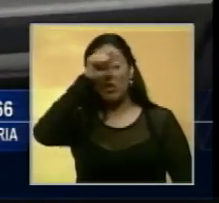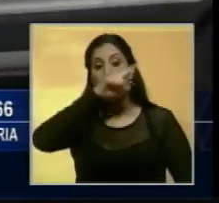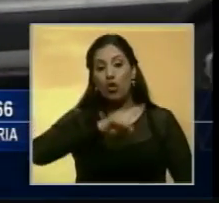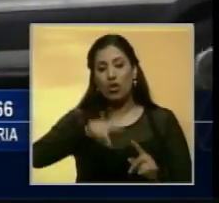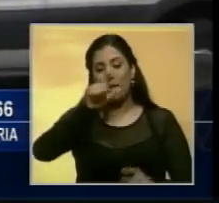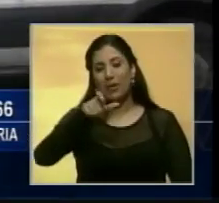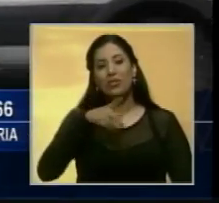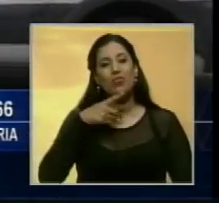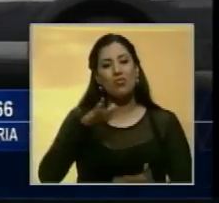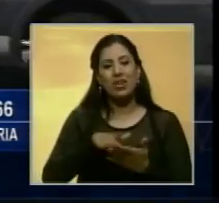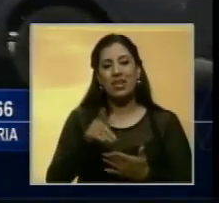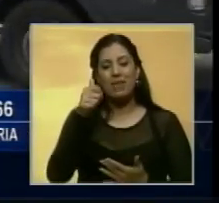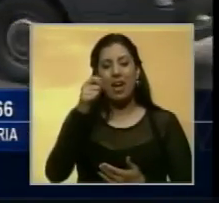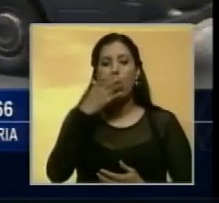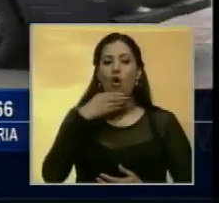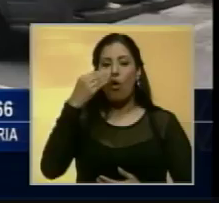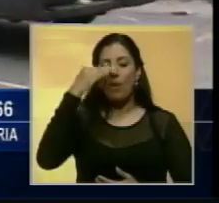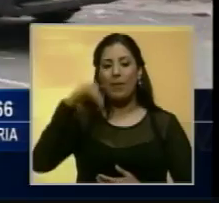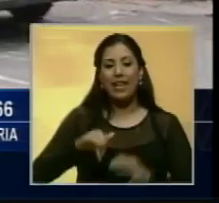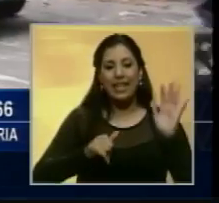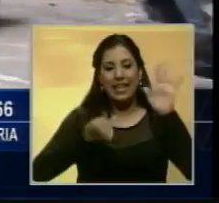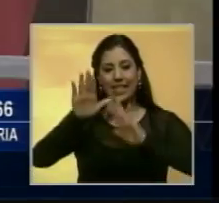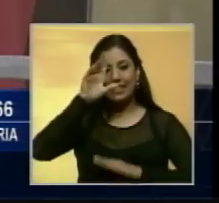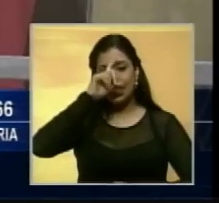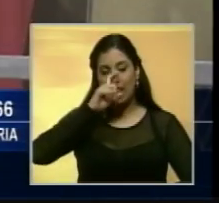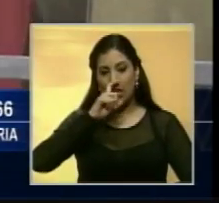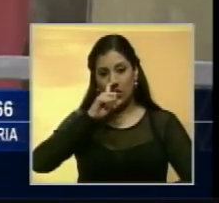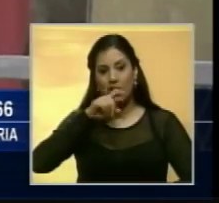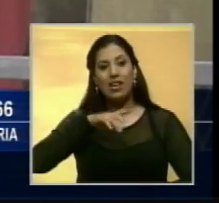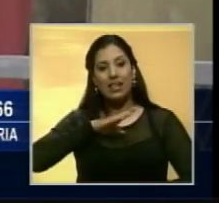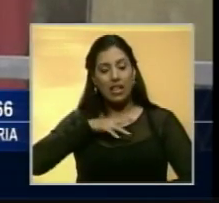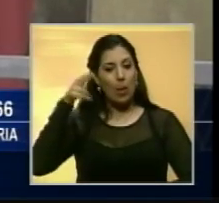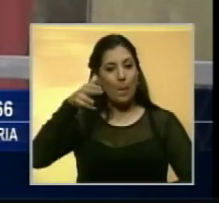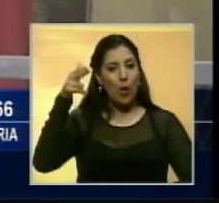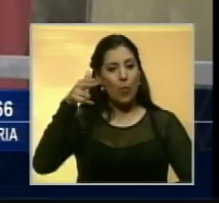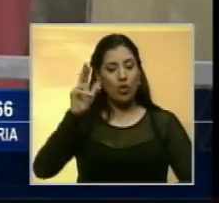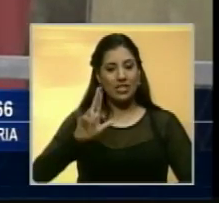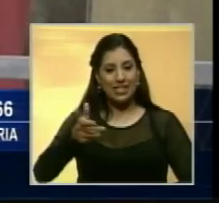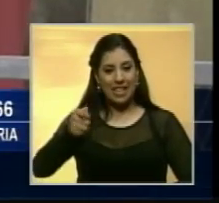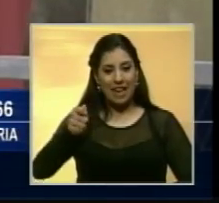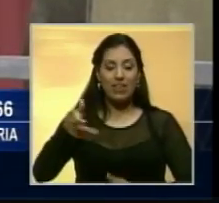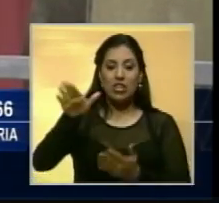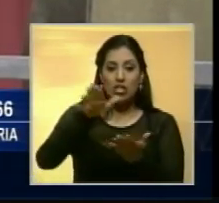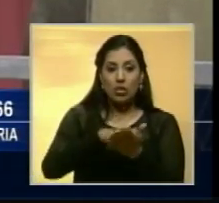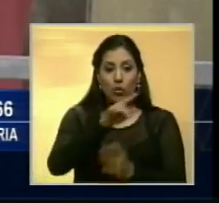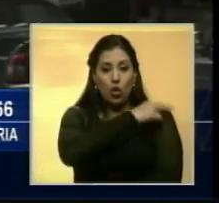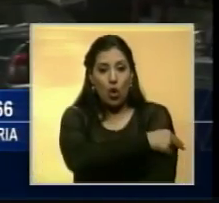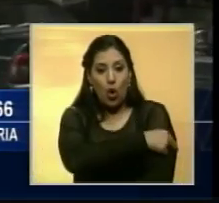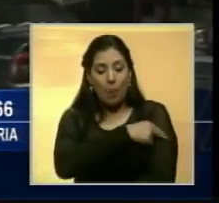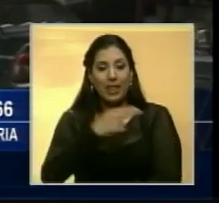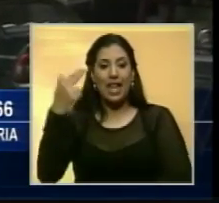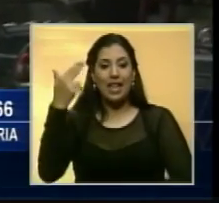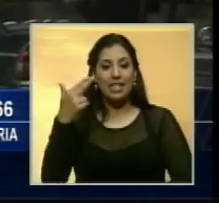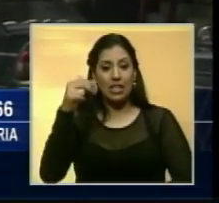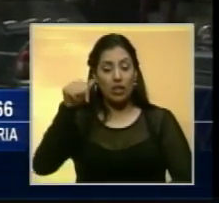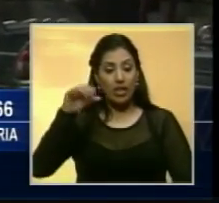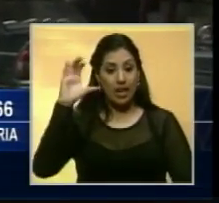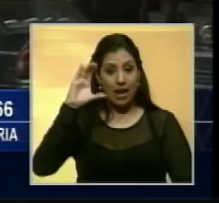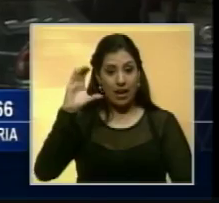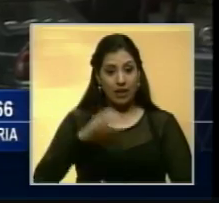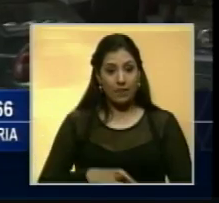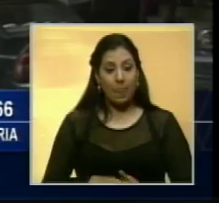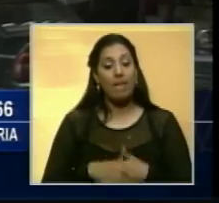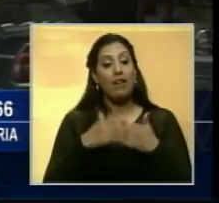las víctimas también figura un adolescente de 15 años, quien fue baleado en Charallave y falleció en el hospital de El Llanito, aquí en